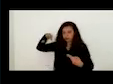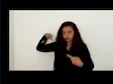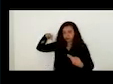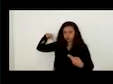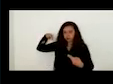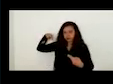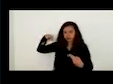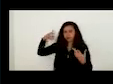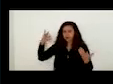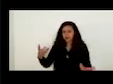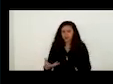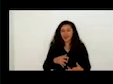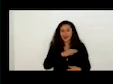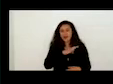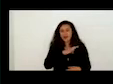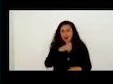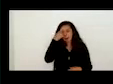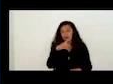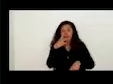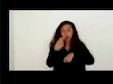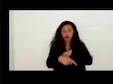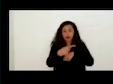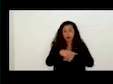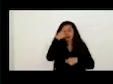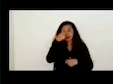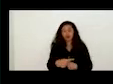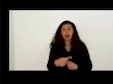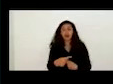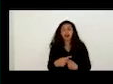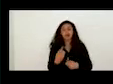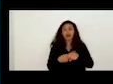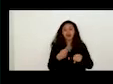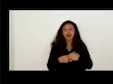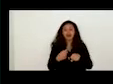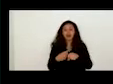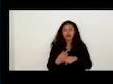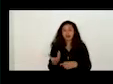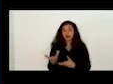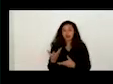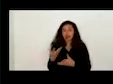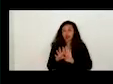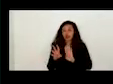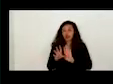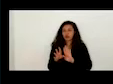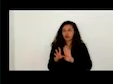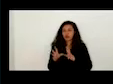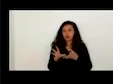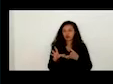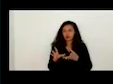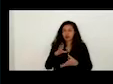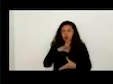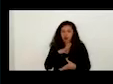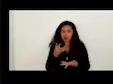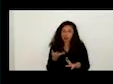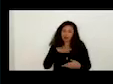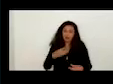esta parte de riesgo para presentar ciertas enfermedades. Pero si yo modifico